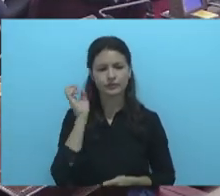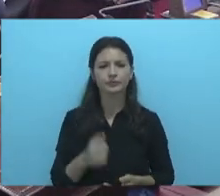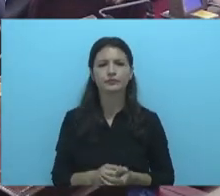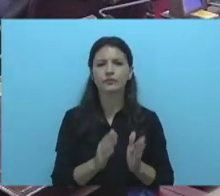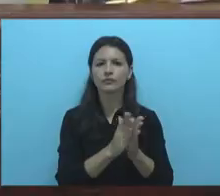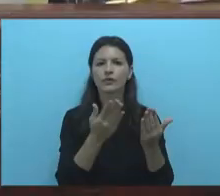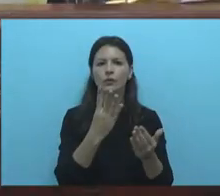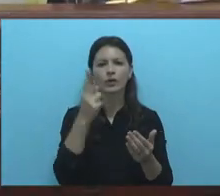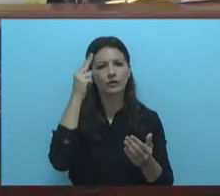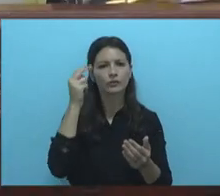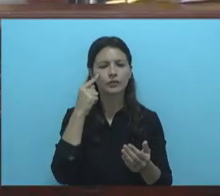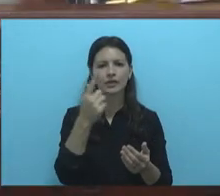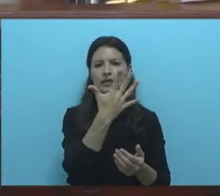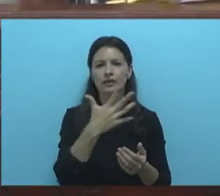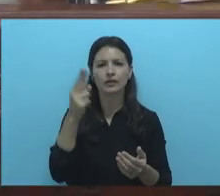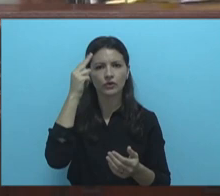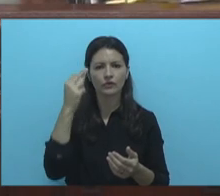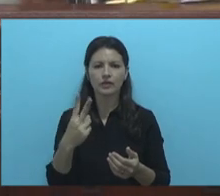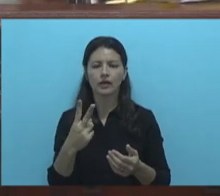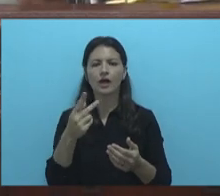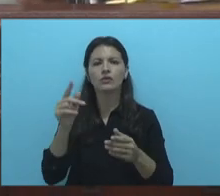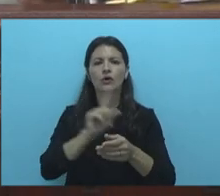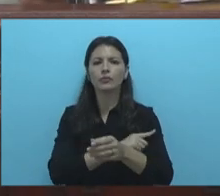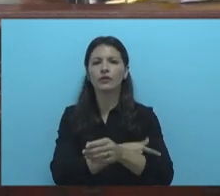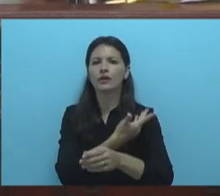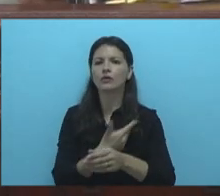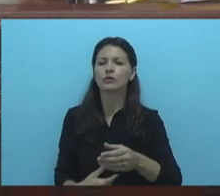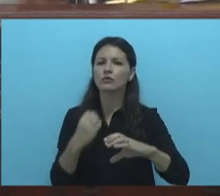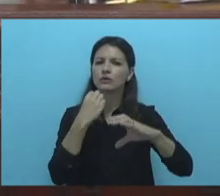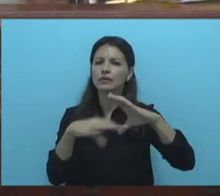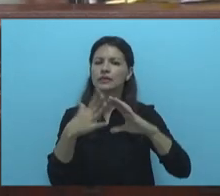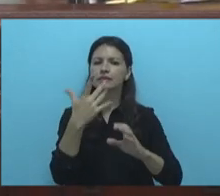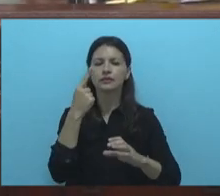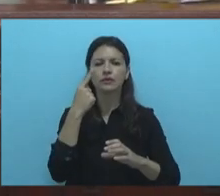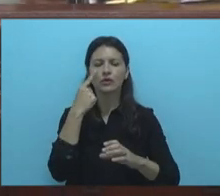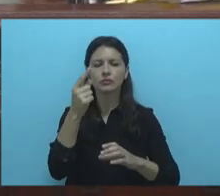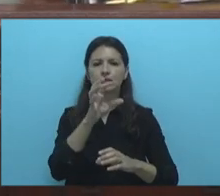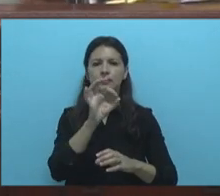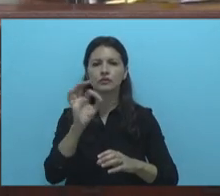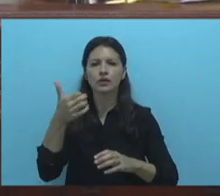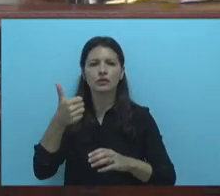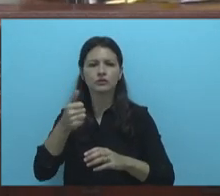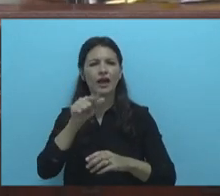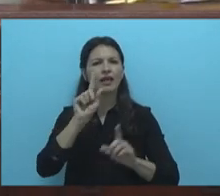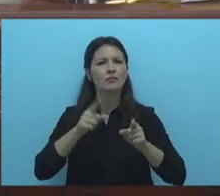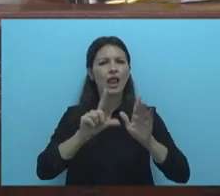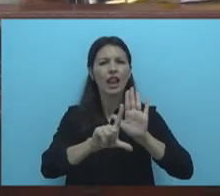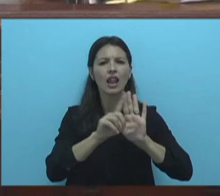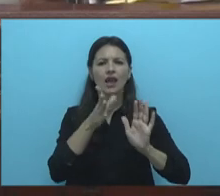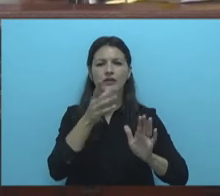Expediente 49.592 del Poder Ejecutivo, es el mensaje 5.006, por el cual se veta propositivamente la